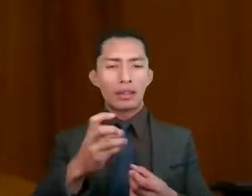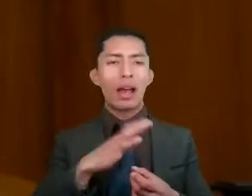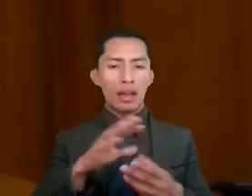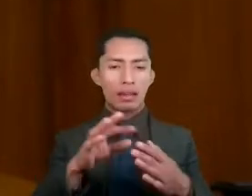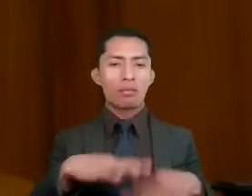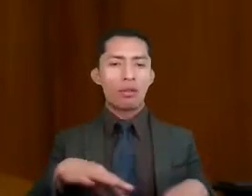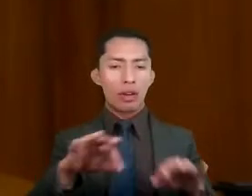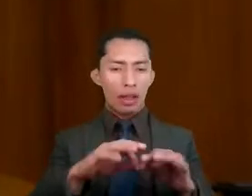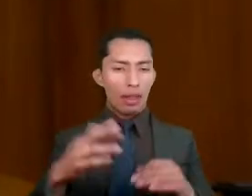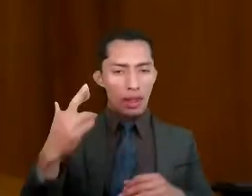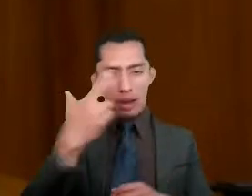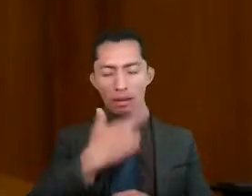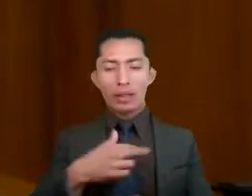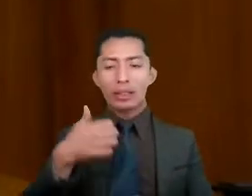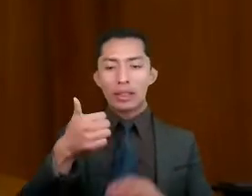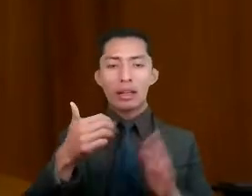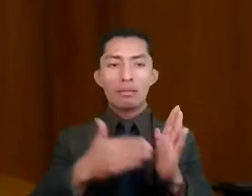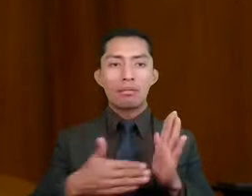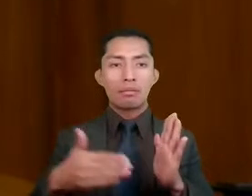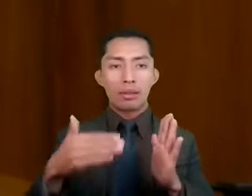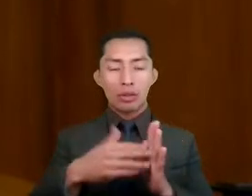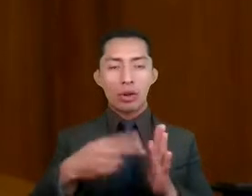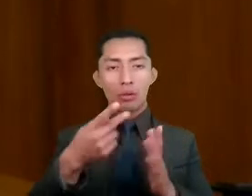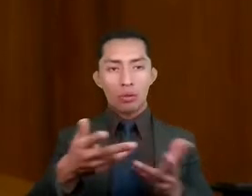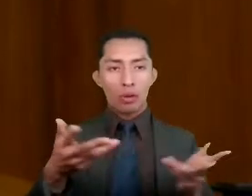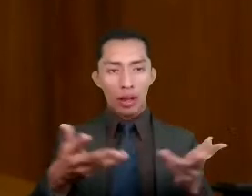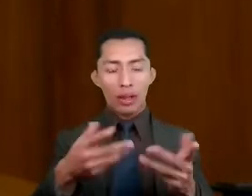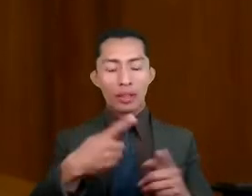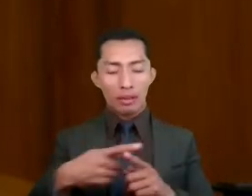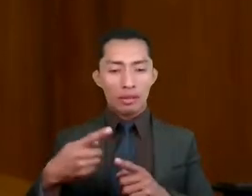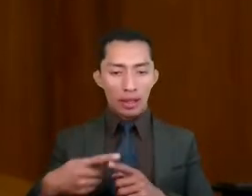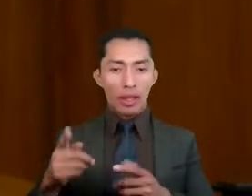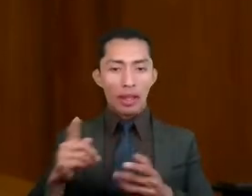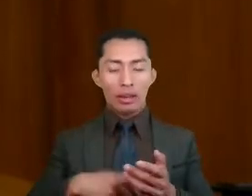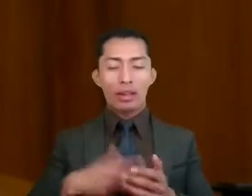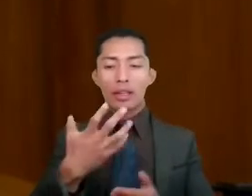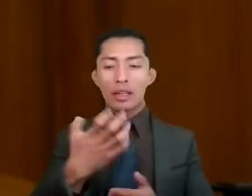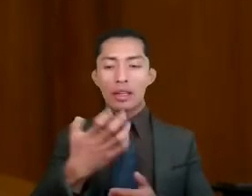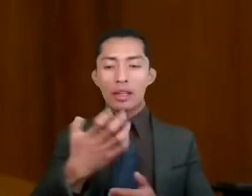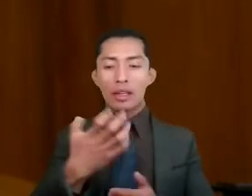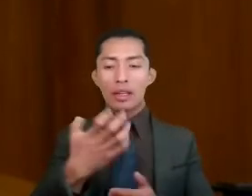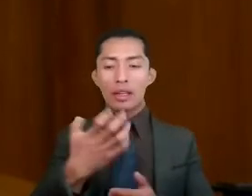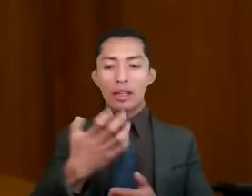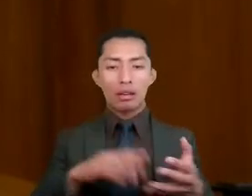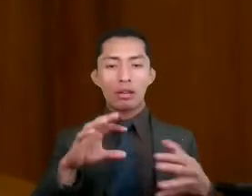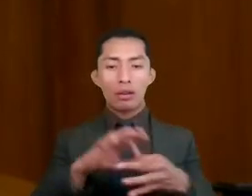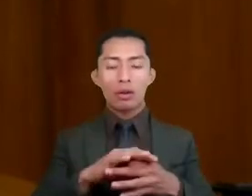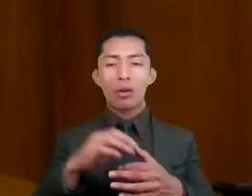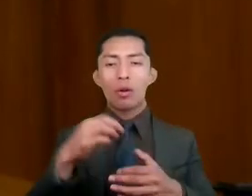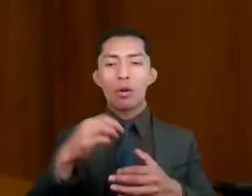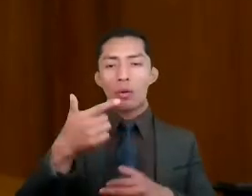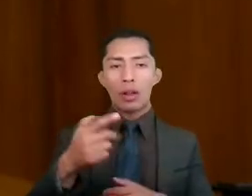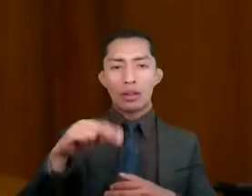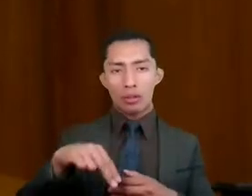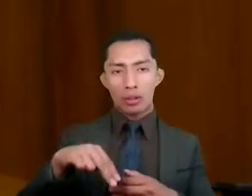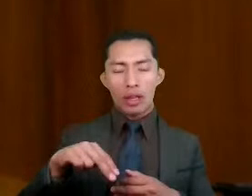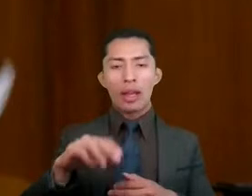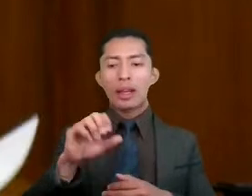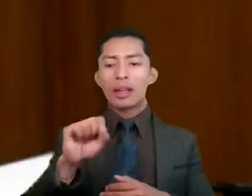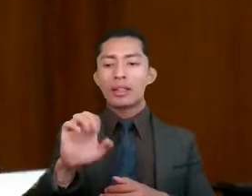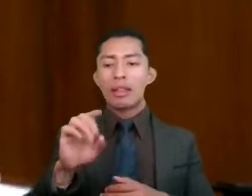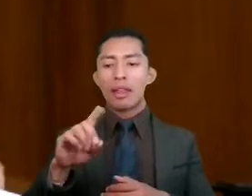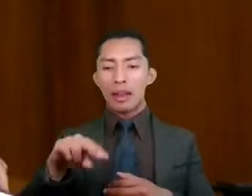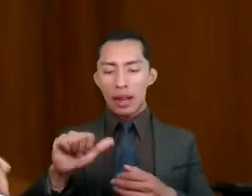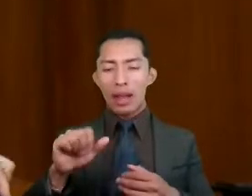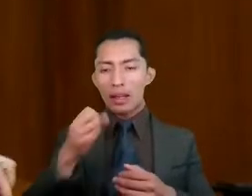reducción. Más de 6 millones de actuaciones policiales, casi 500 mil coordinadas con la Guardia Nacional, Sedena y